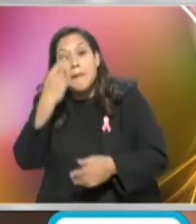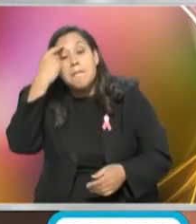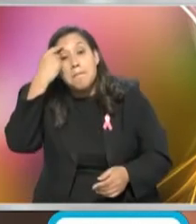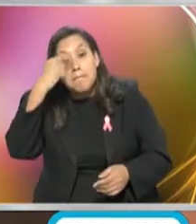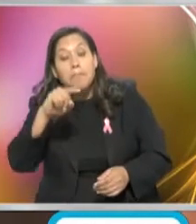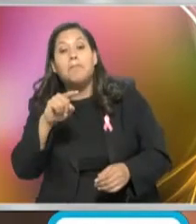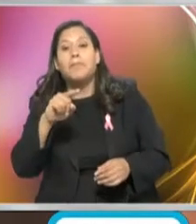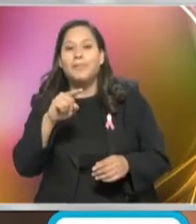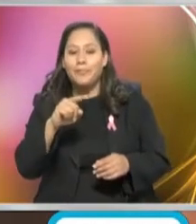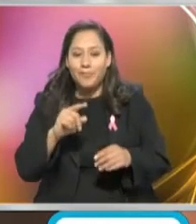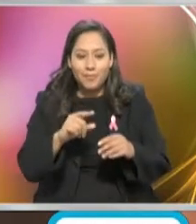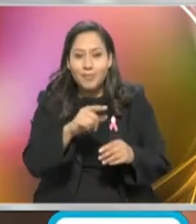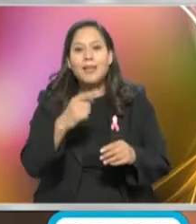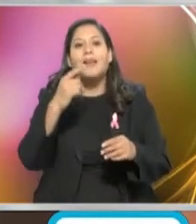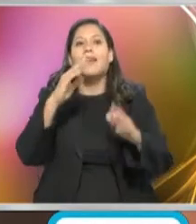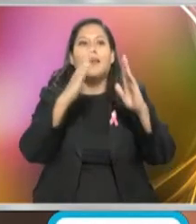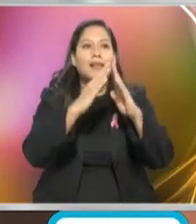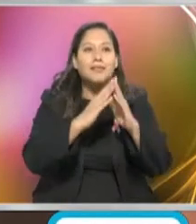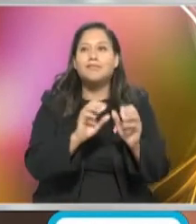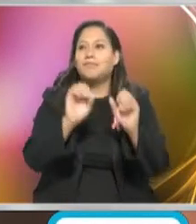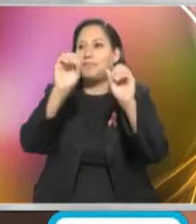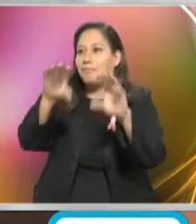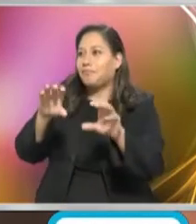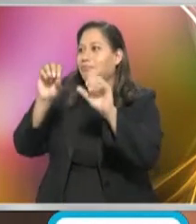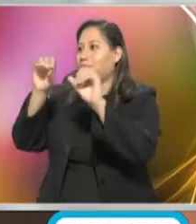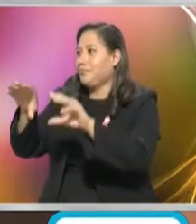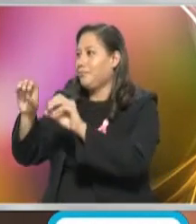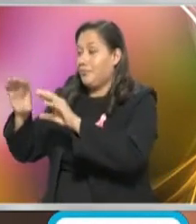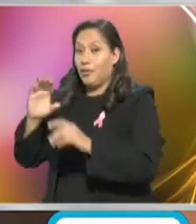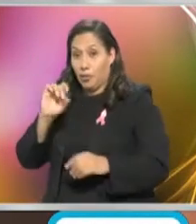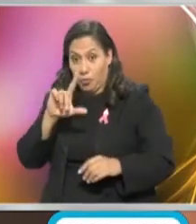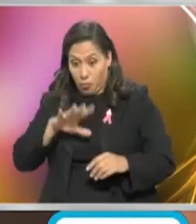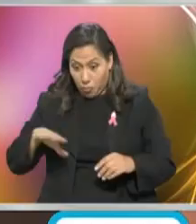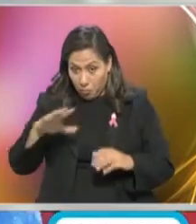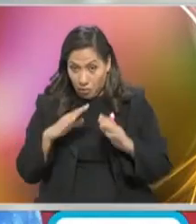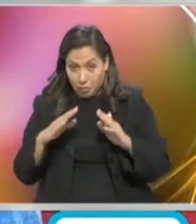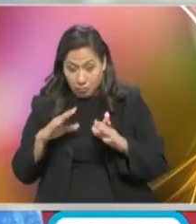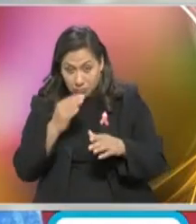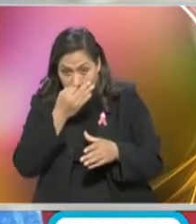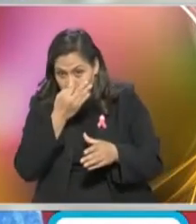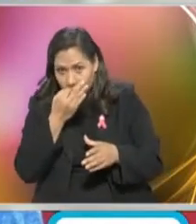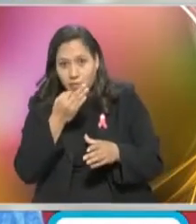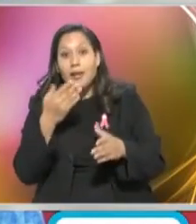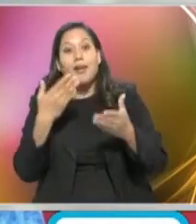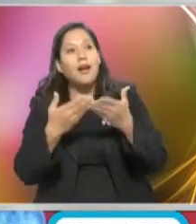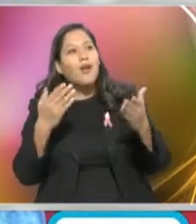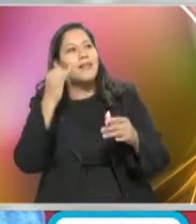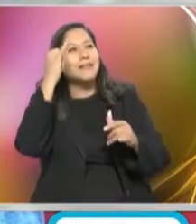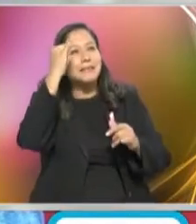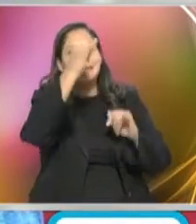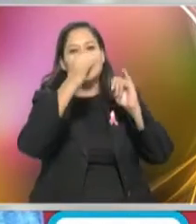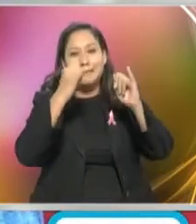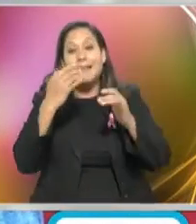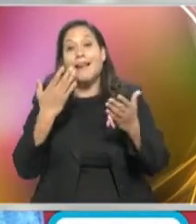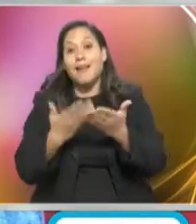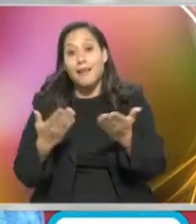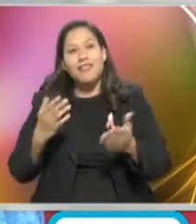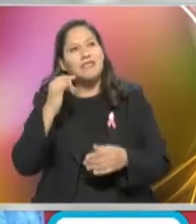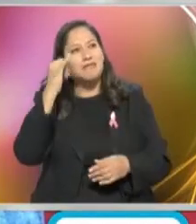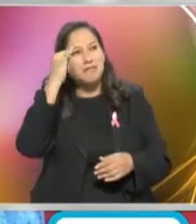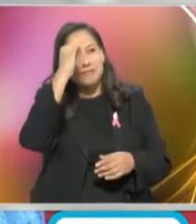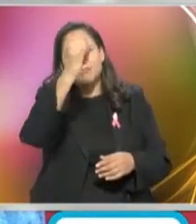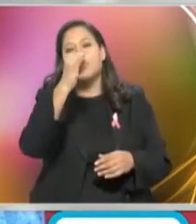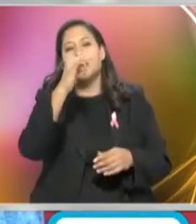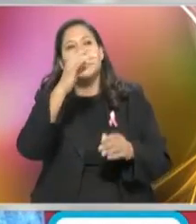hacer servicios a domicilio y ya no nada más en su colonia, sino que ahora buscan clientes alrededor de